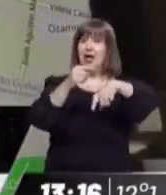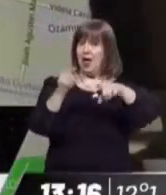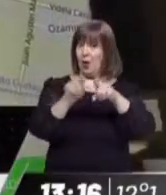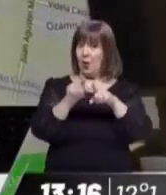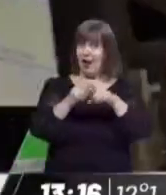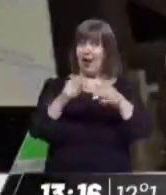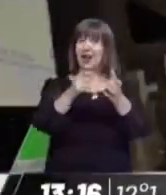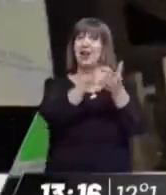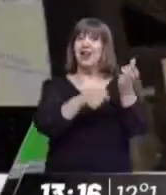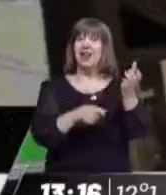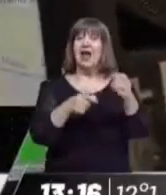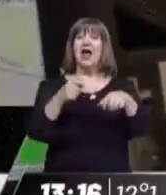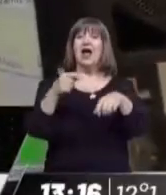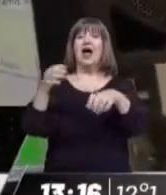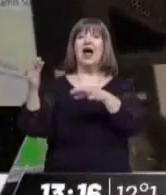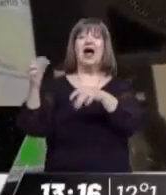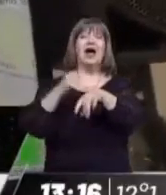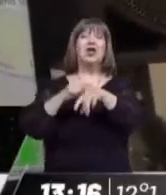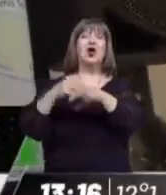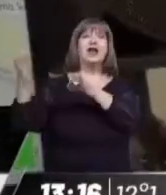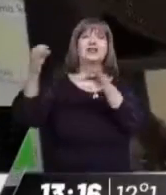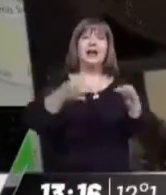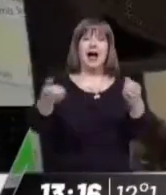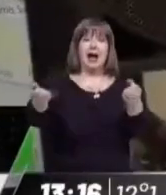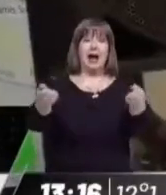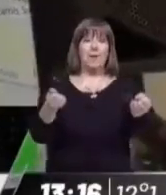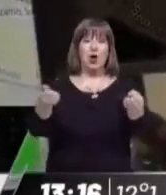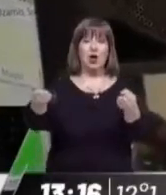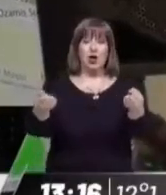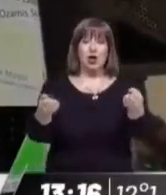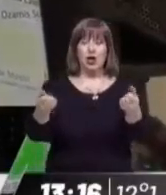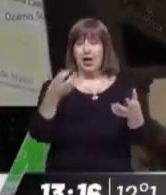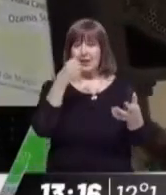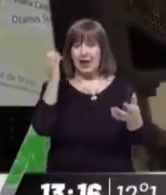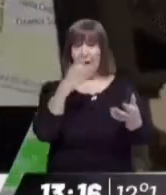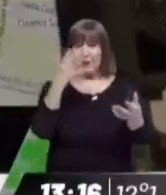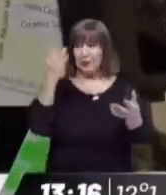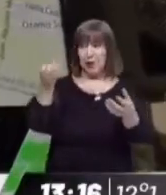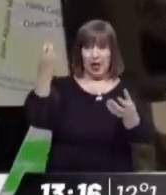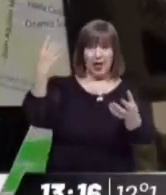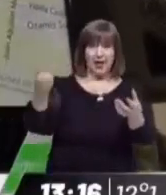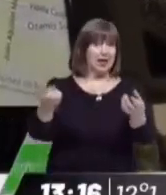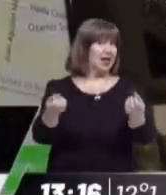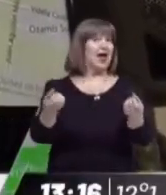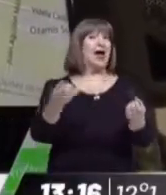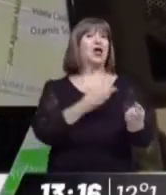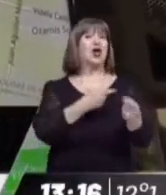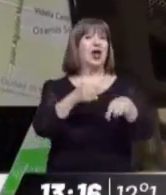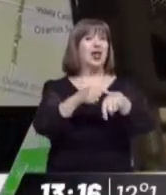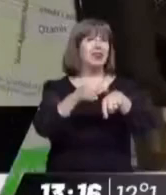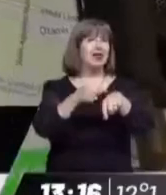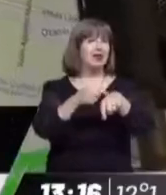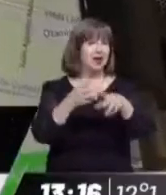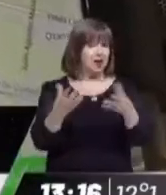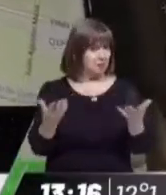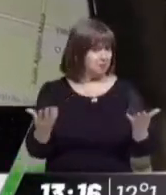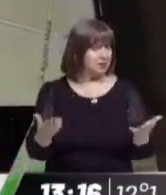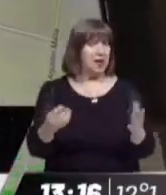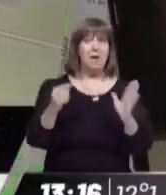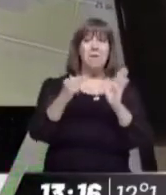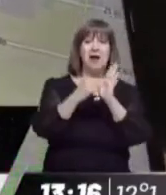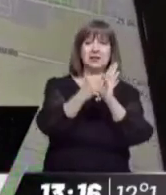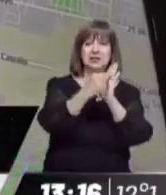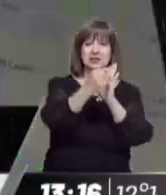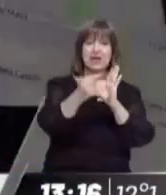que pueden ser incorporados nuevamente a la economía circular cartones botellas de vidrio latas y demás a los distintos puntos